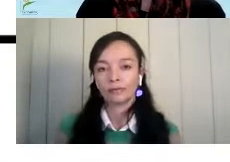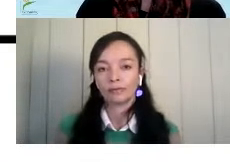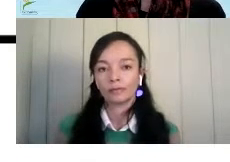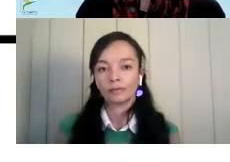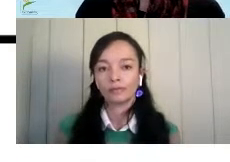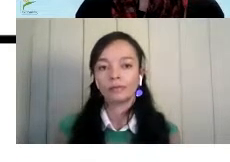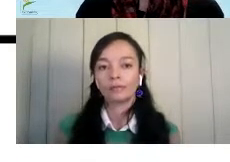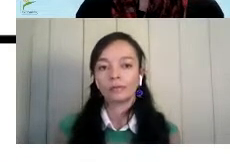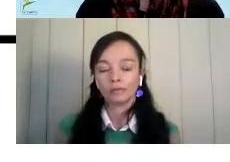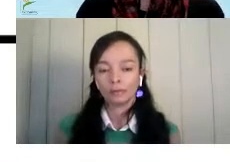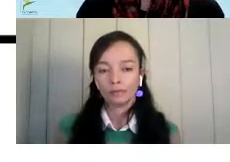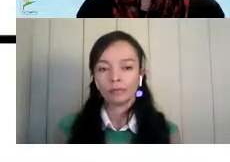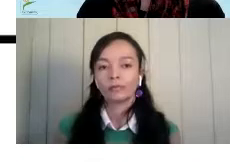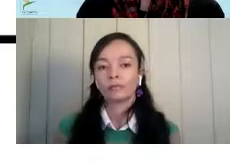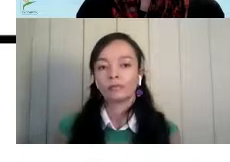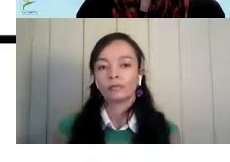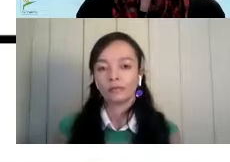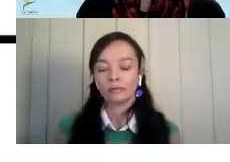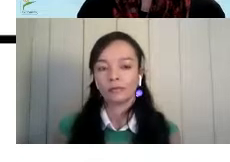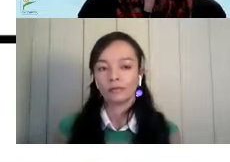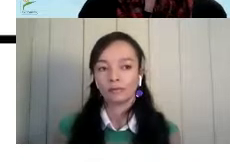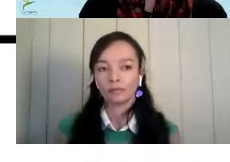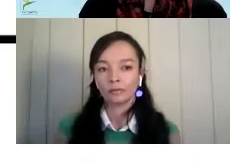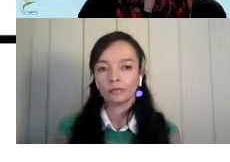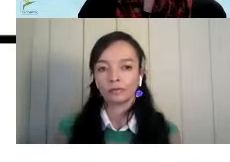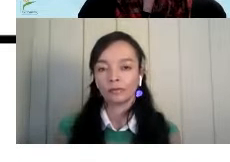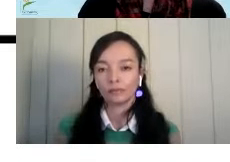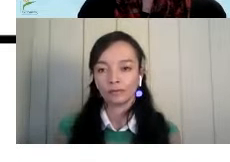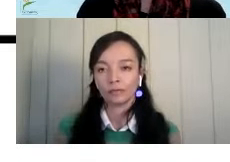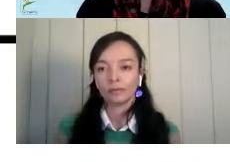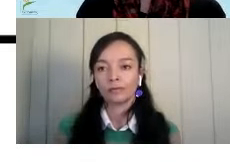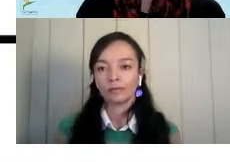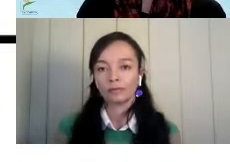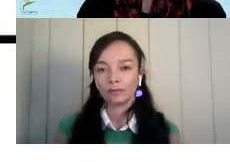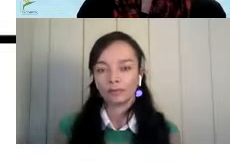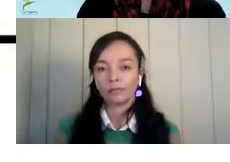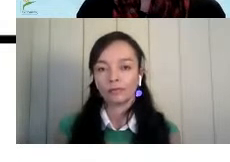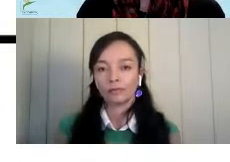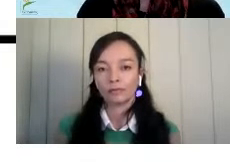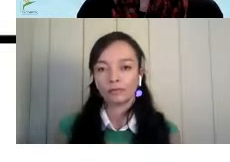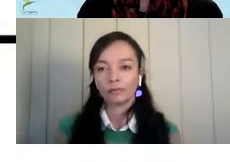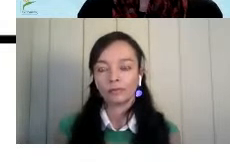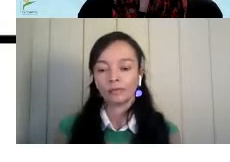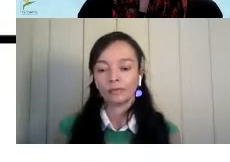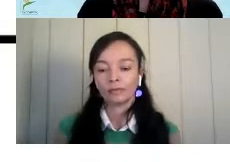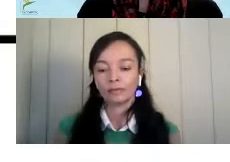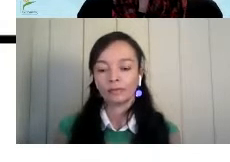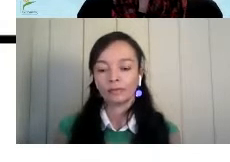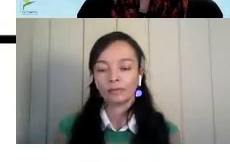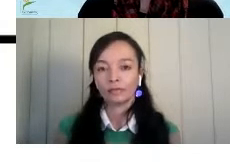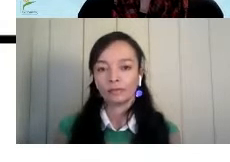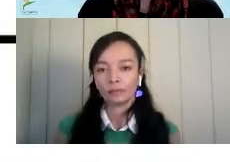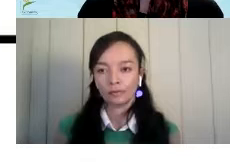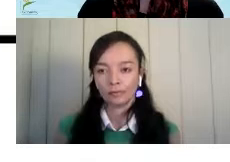mexicano. Y el lenguaje de señas americano es el lenguaje, es el tercer lenguaje más estudiado